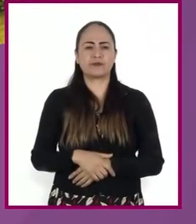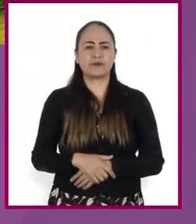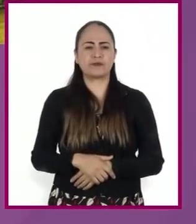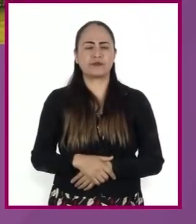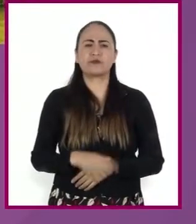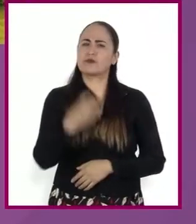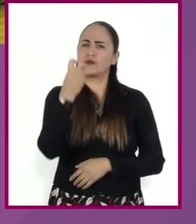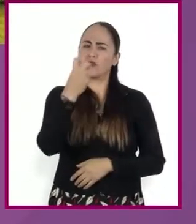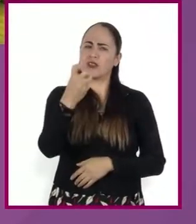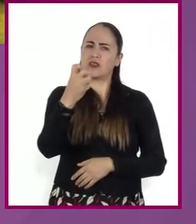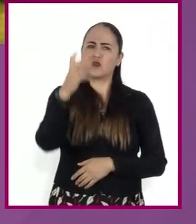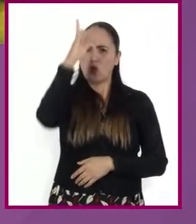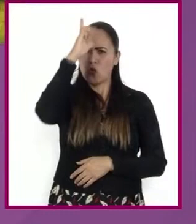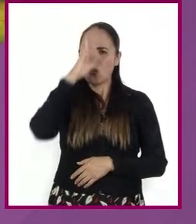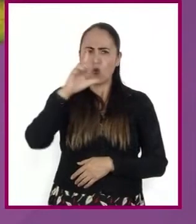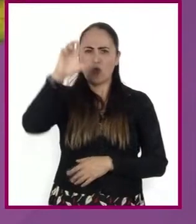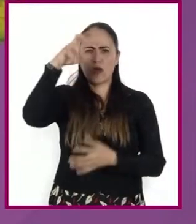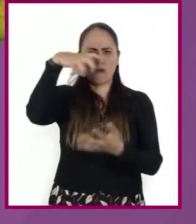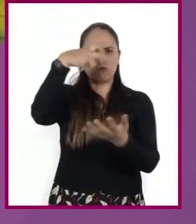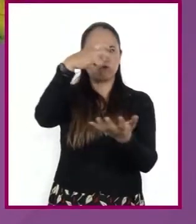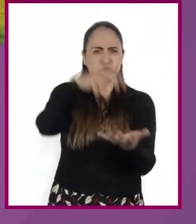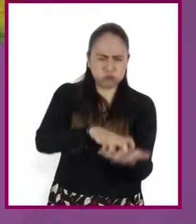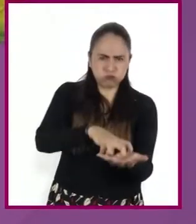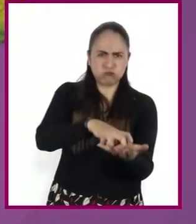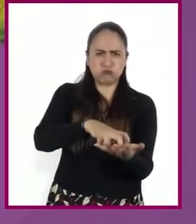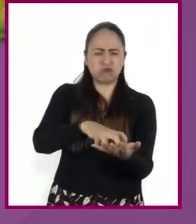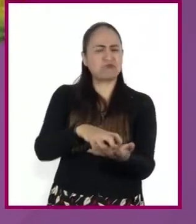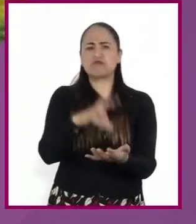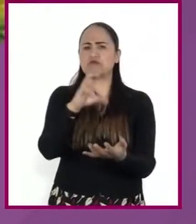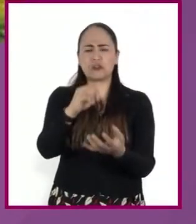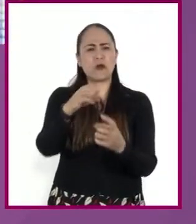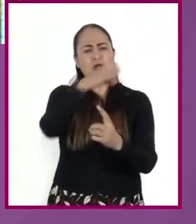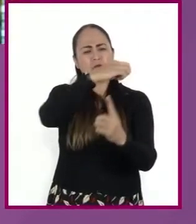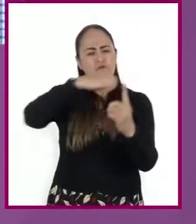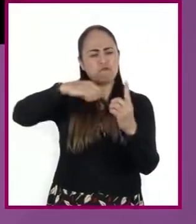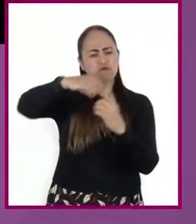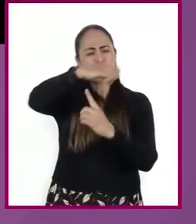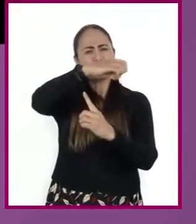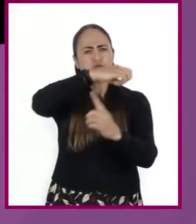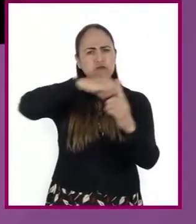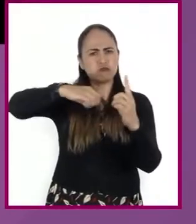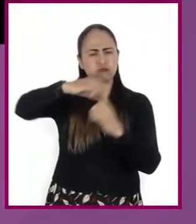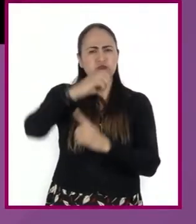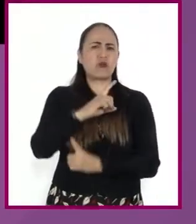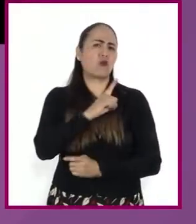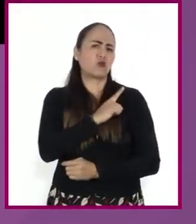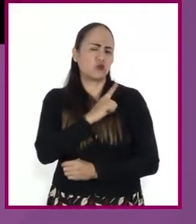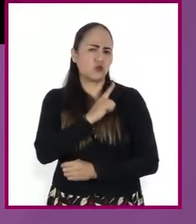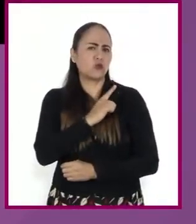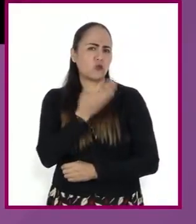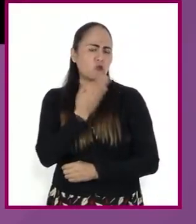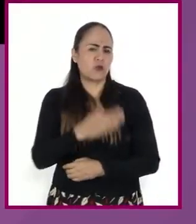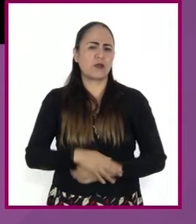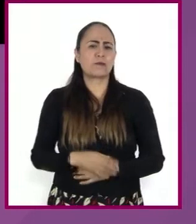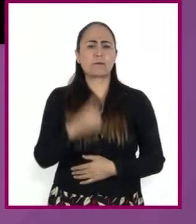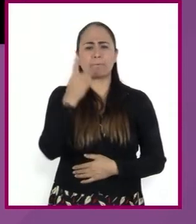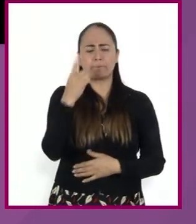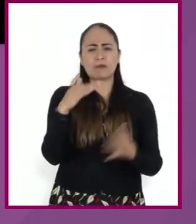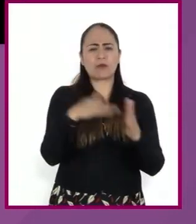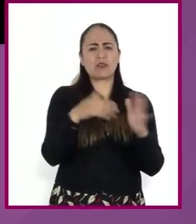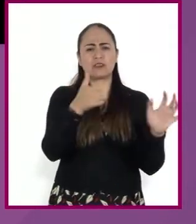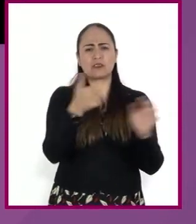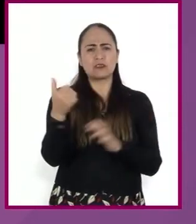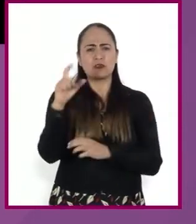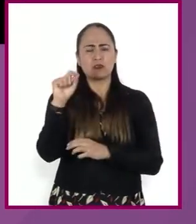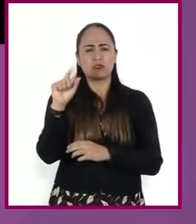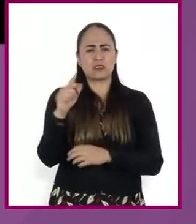que este satélite no cayera y permaneciera moviéndose en su órbita. En 1674, el científico